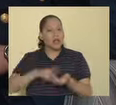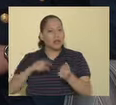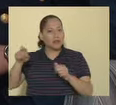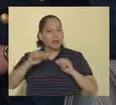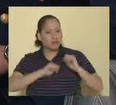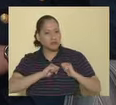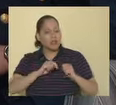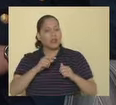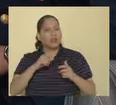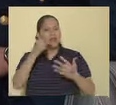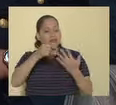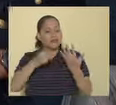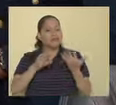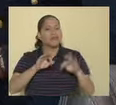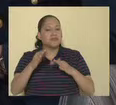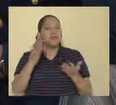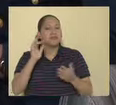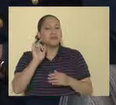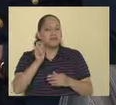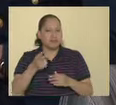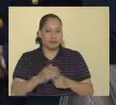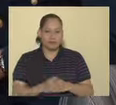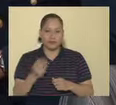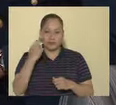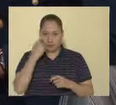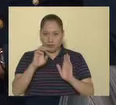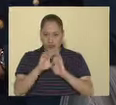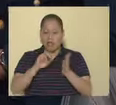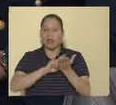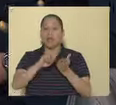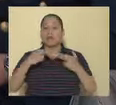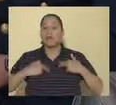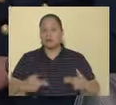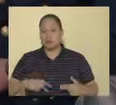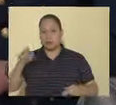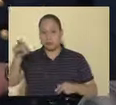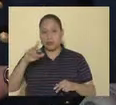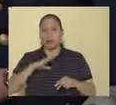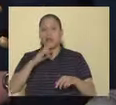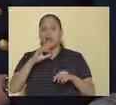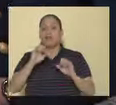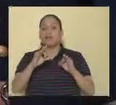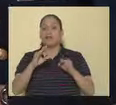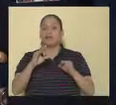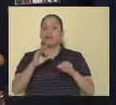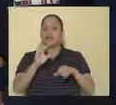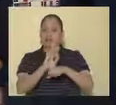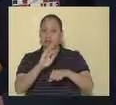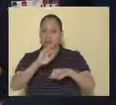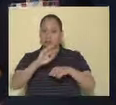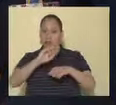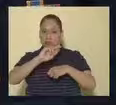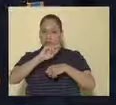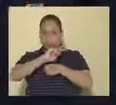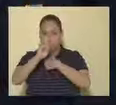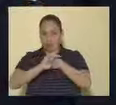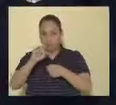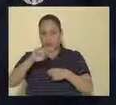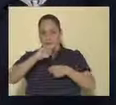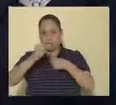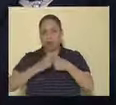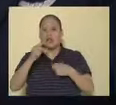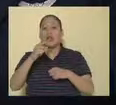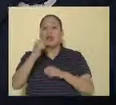son las funciones. Bueno, la Dirección de Derechos Humanos de la Secretaría de la Defensa Nacional funciona desde el